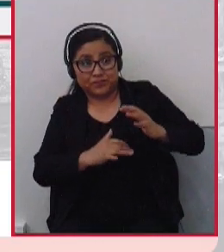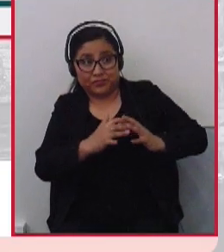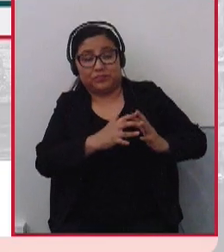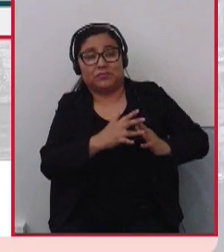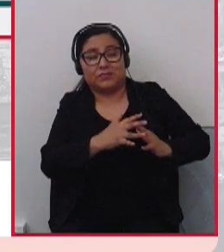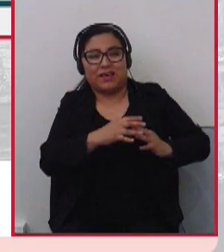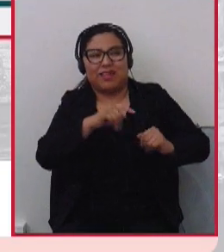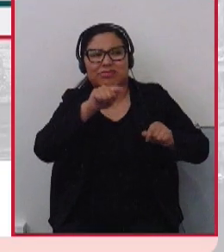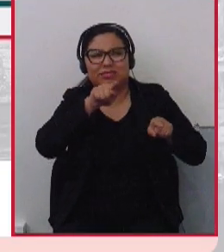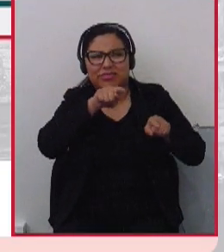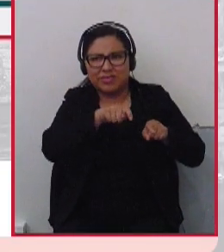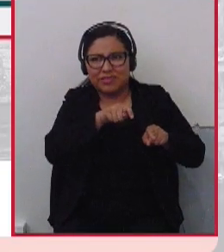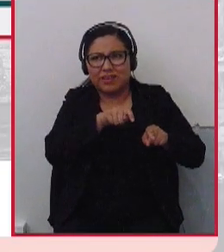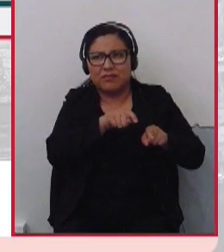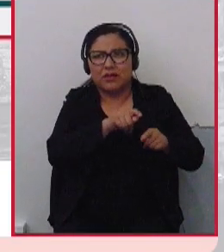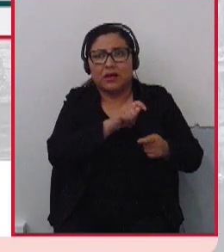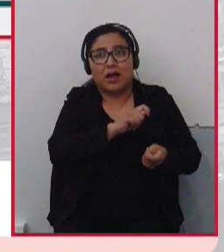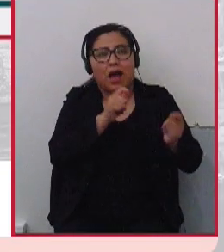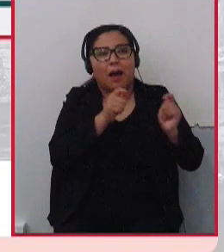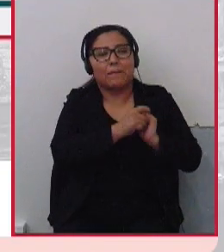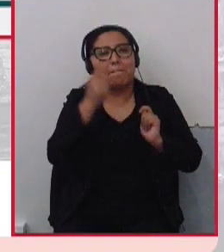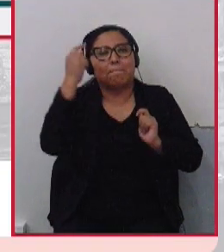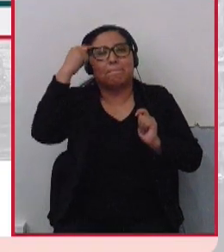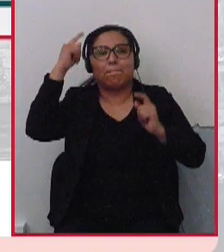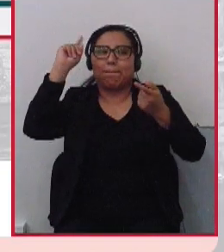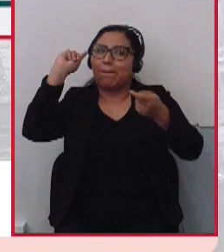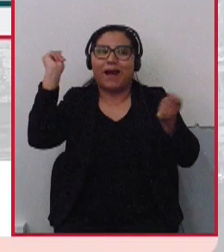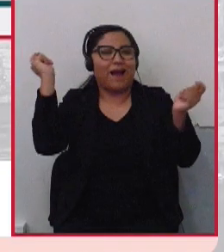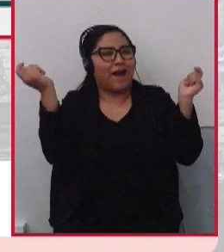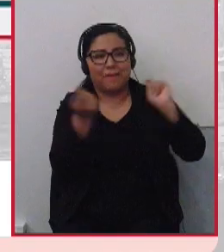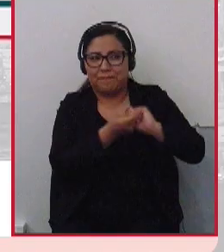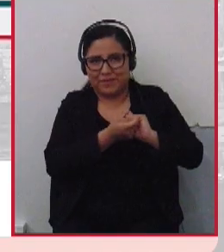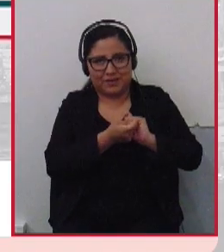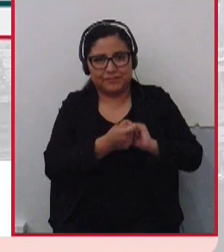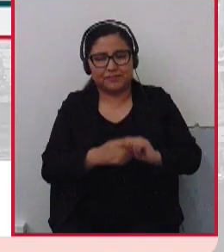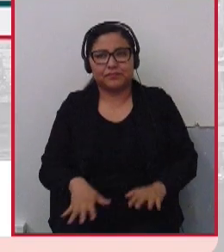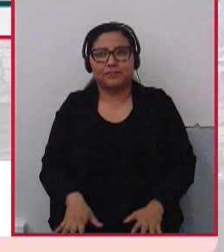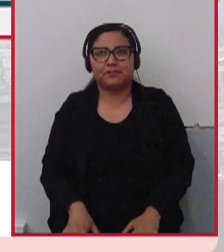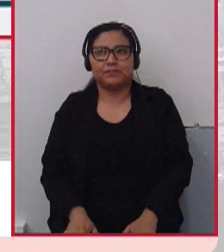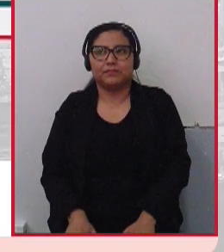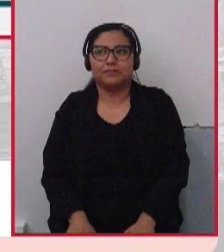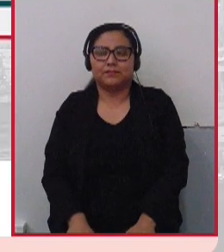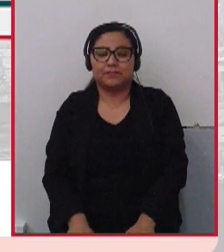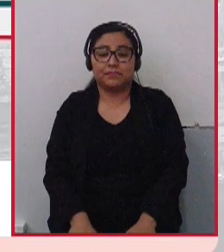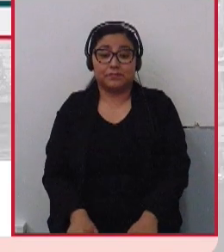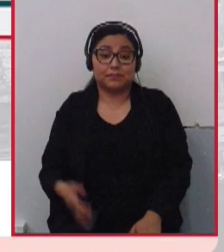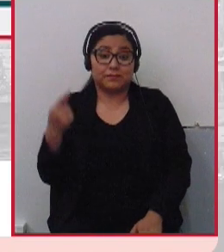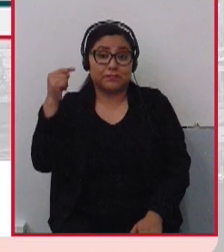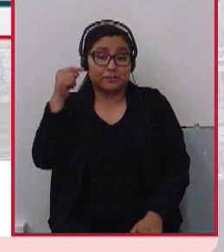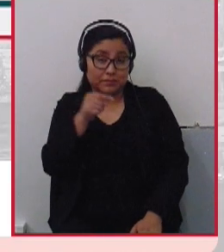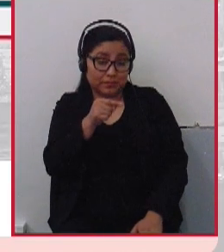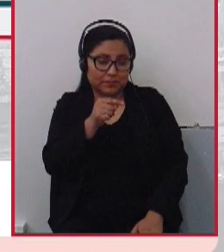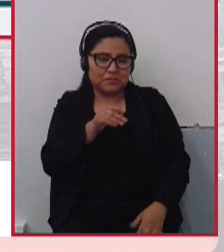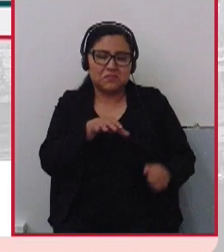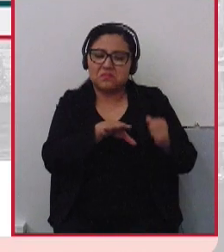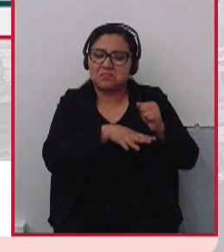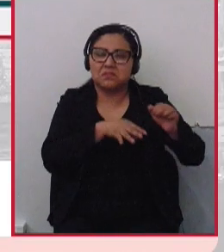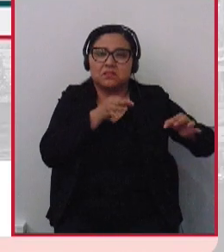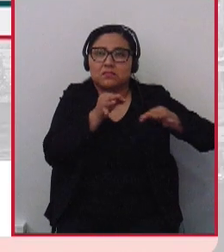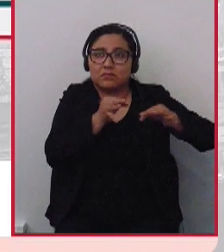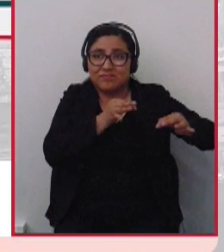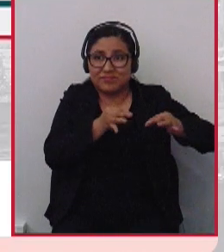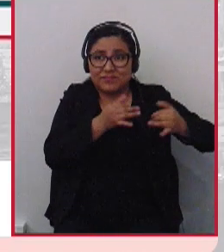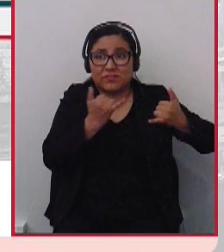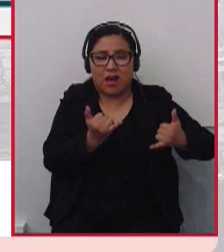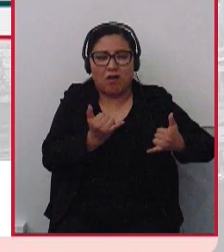cambiar el modo de pensar. Entonces, acá básicamente los que estamos